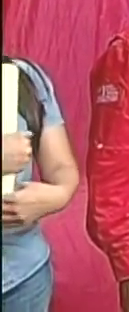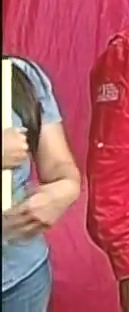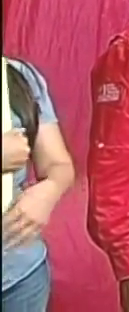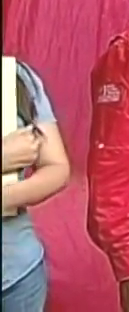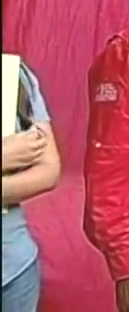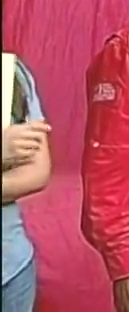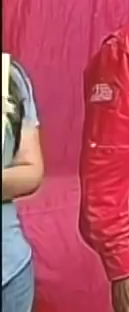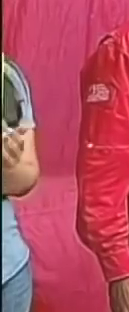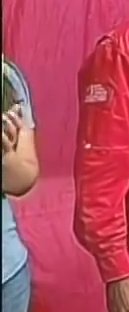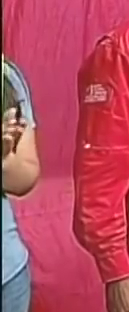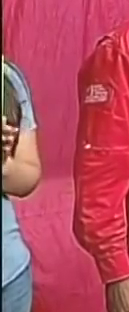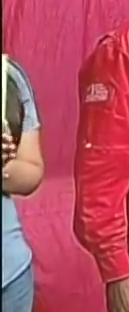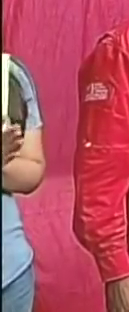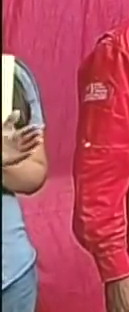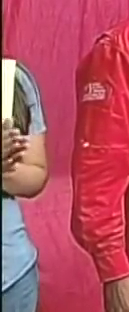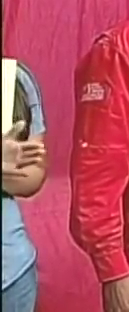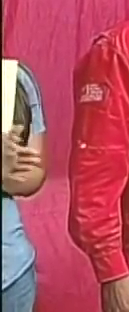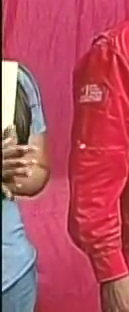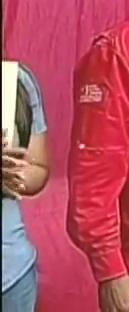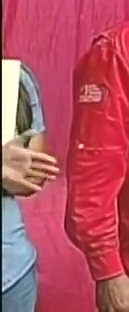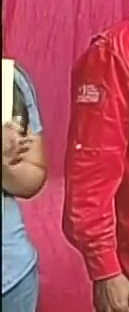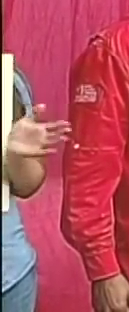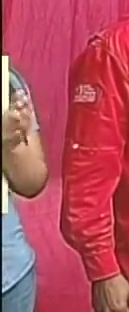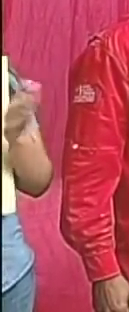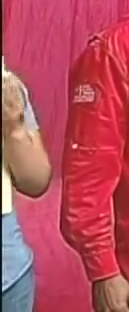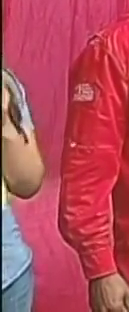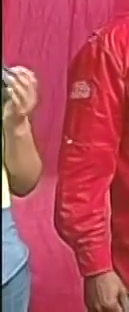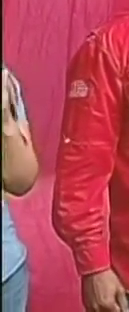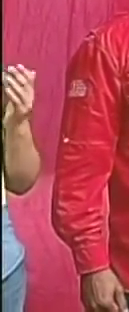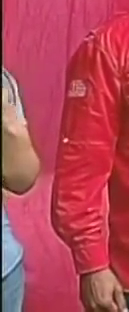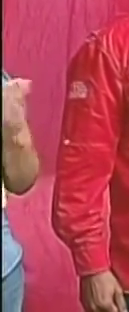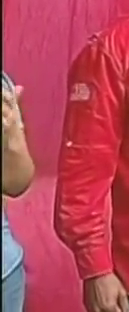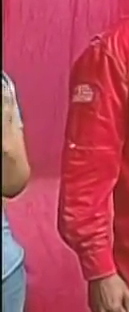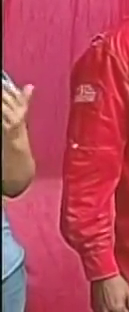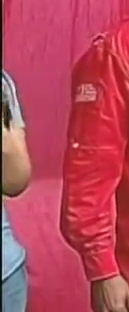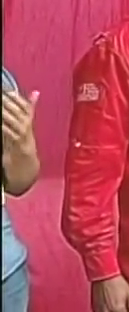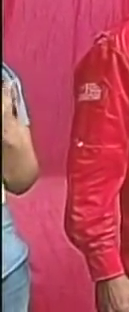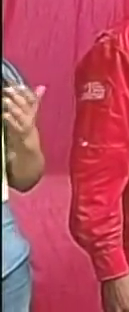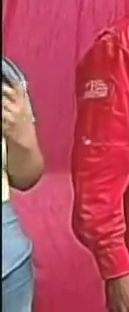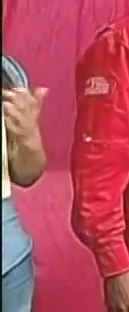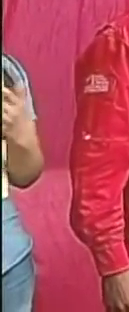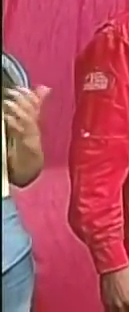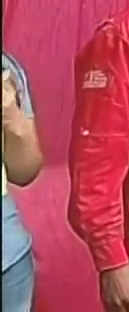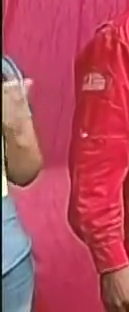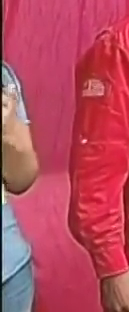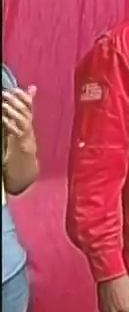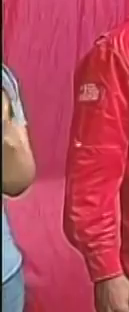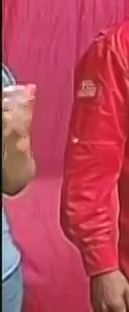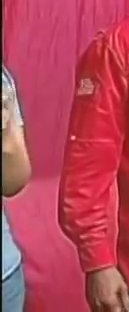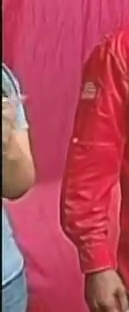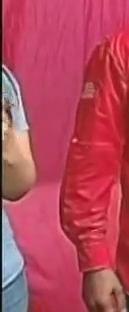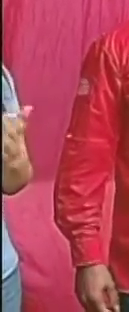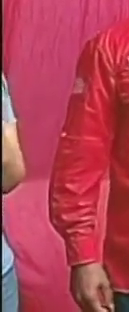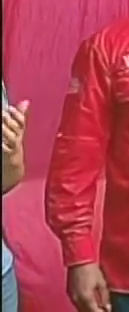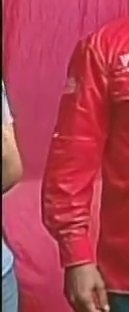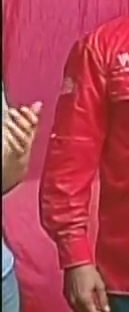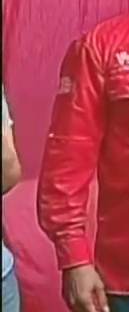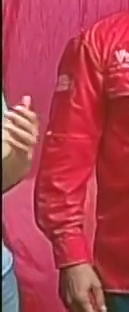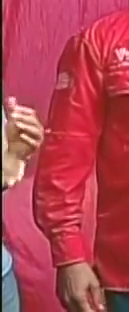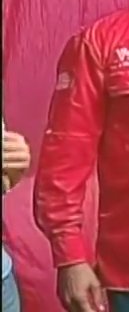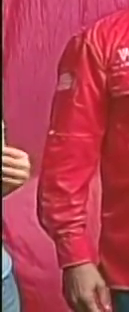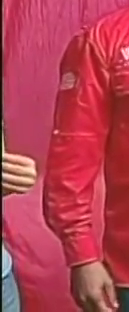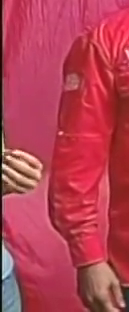572 mil viviendas y ahora por carnet de la patria. Felicidades al pueblo. Gran Misión Vivienda Venezuela, el milagro de